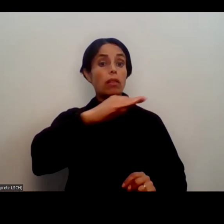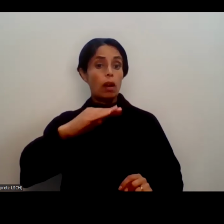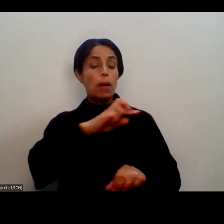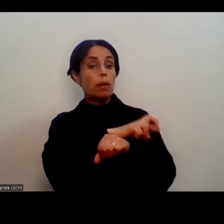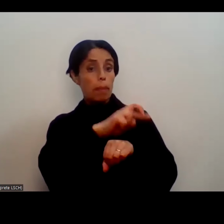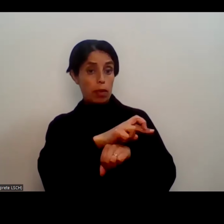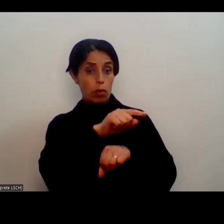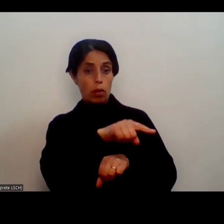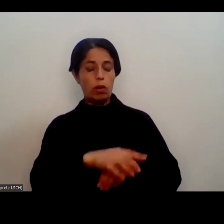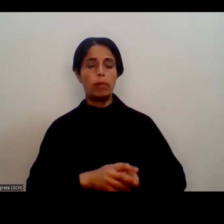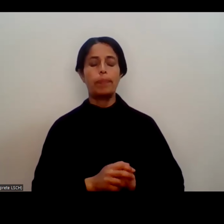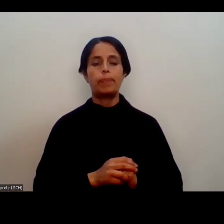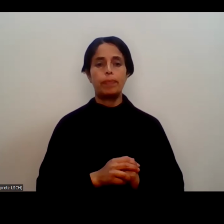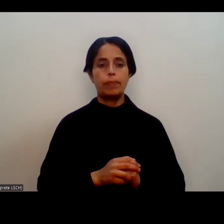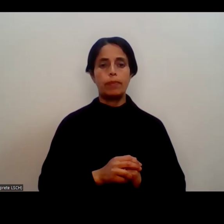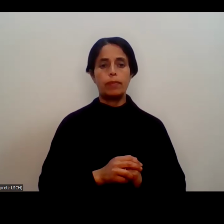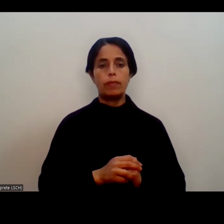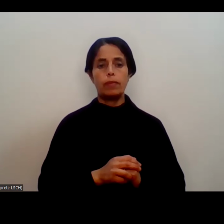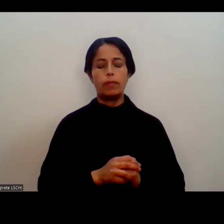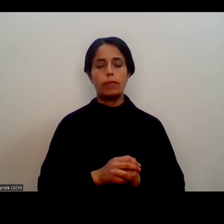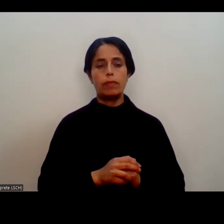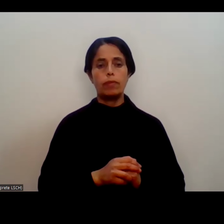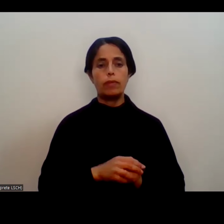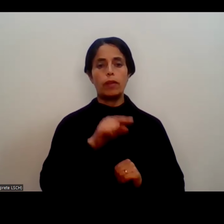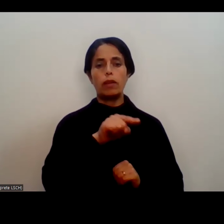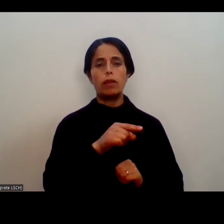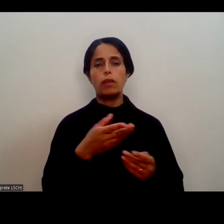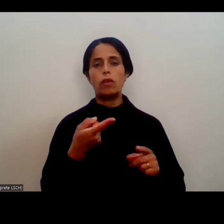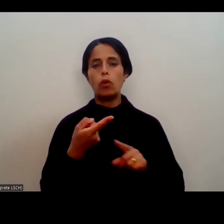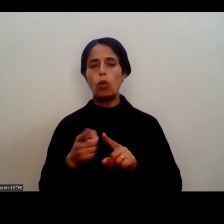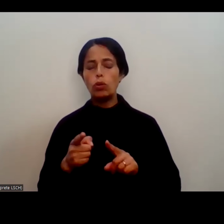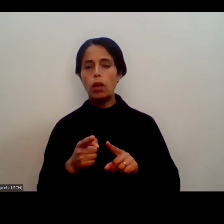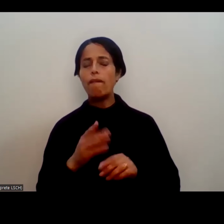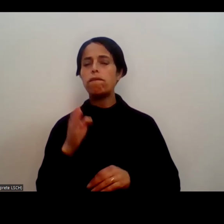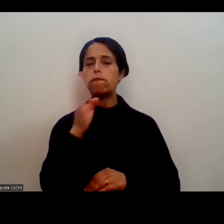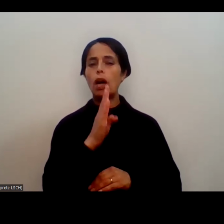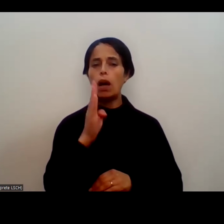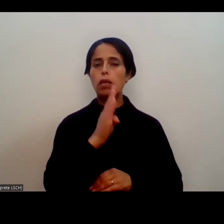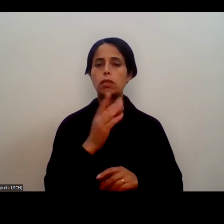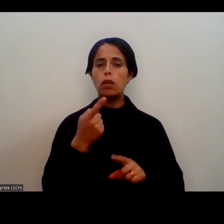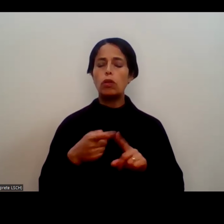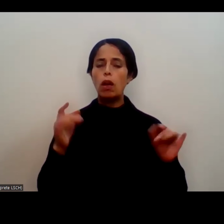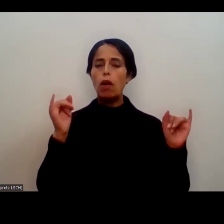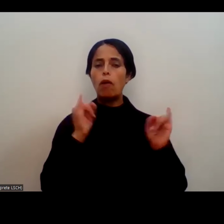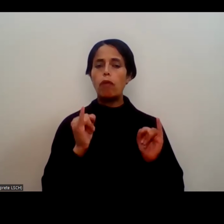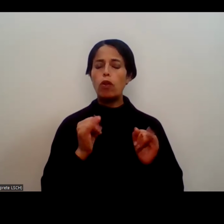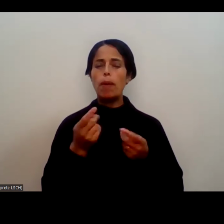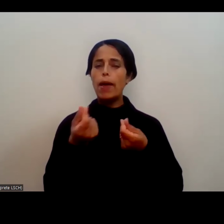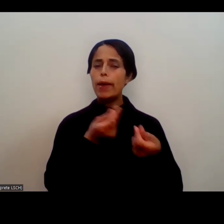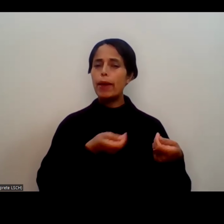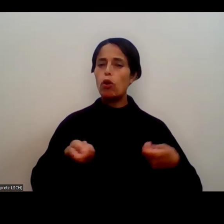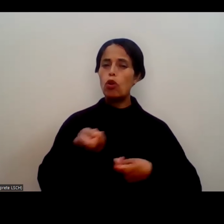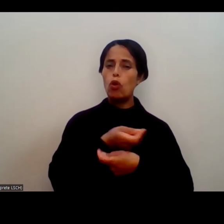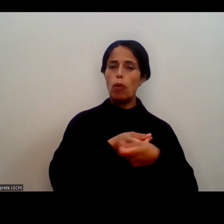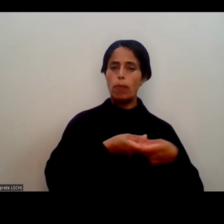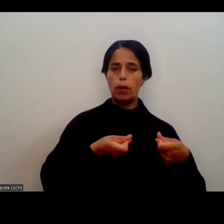em, Ahí se implantan otros principios, otras directrices económicas muy diferentes